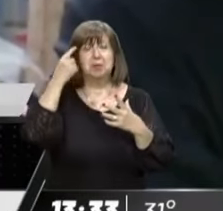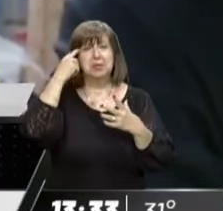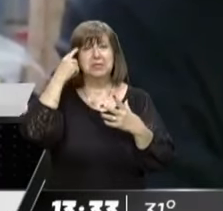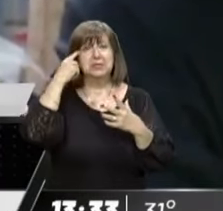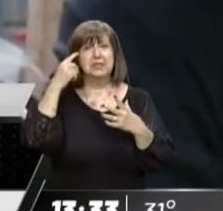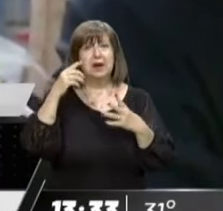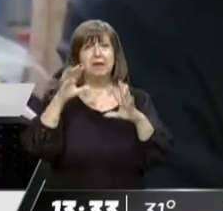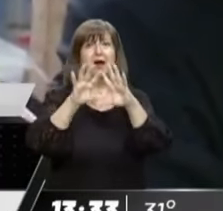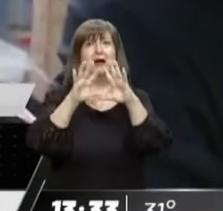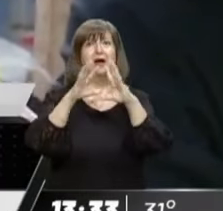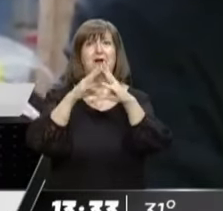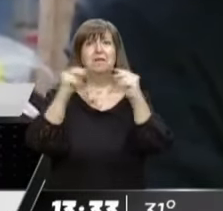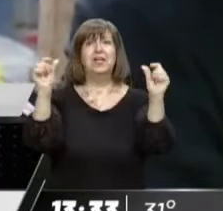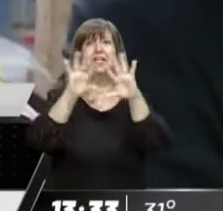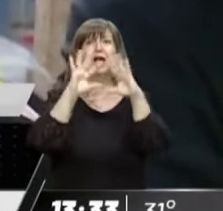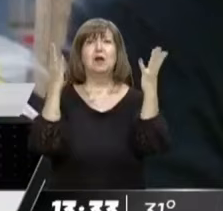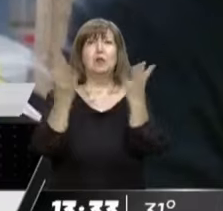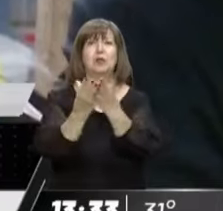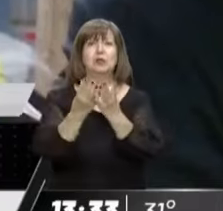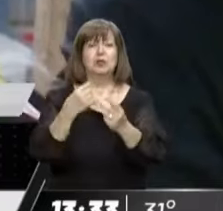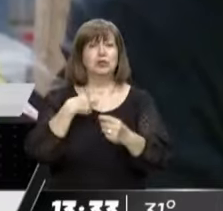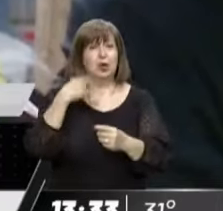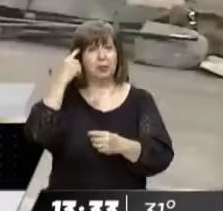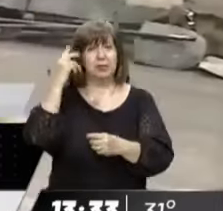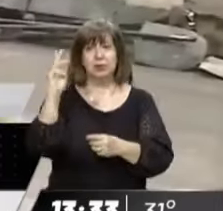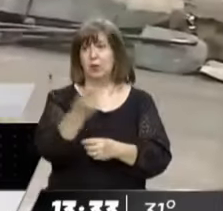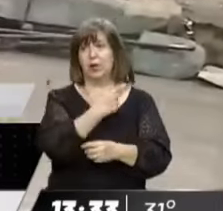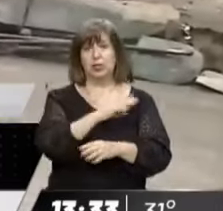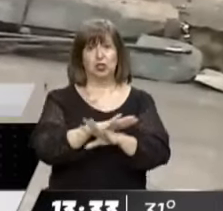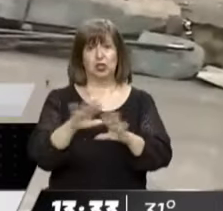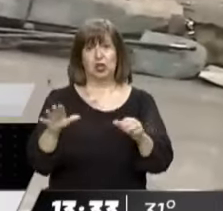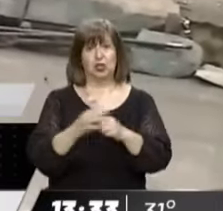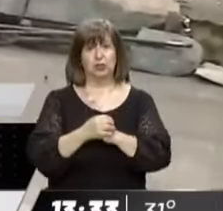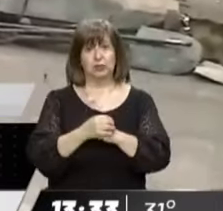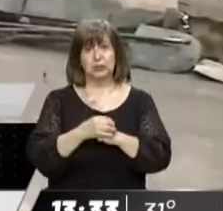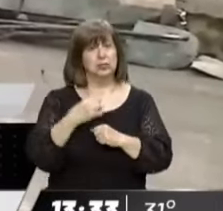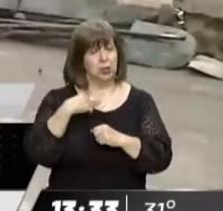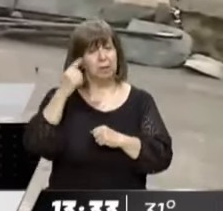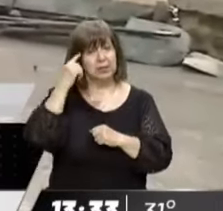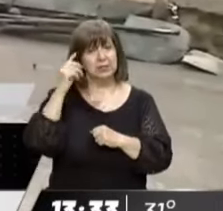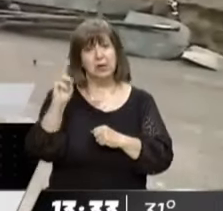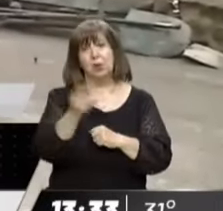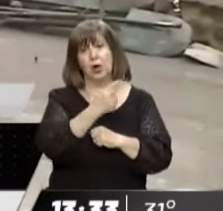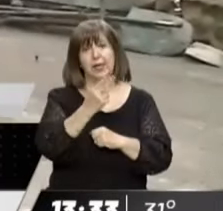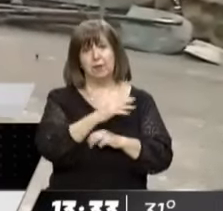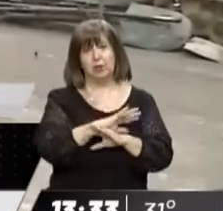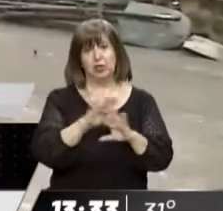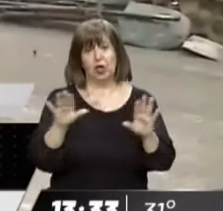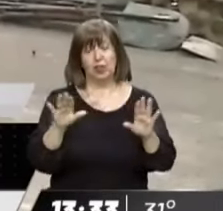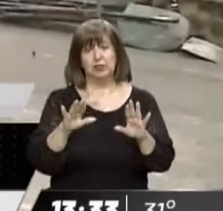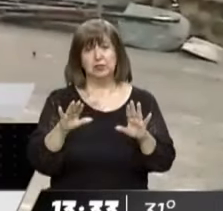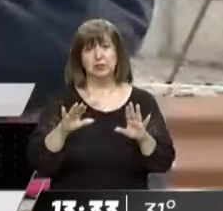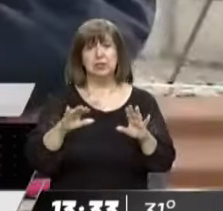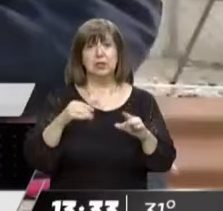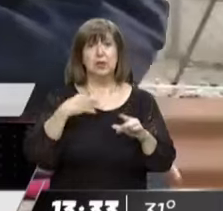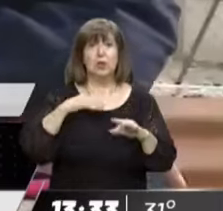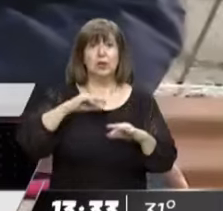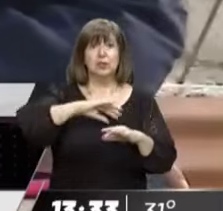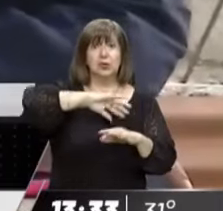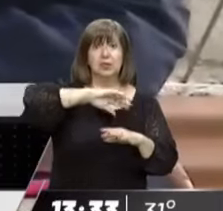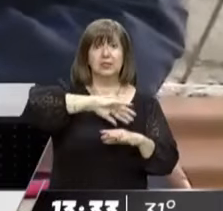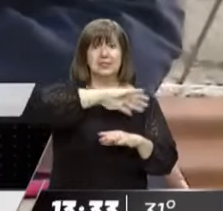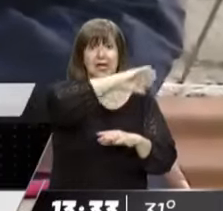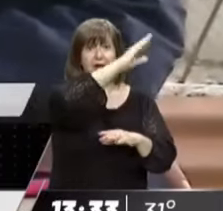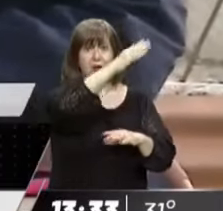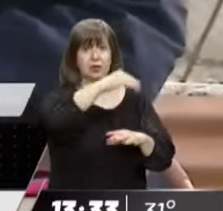como demasiado, demasiado. Yo pensé que íbamos a morir aquí. Y cuando el cerro empezó a prenderse aquí, y lo teníamos encima, aquí abajo, yo le digo a mi